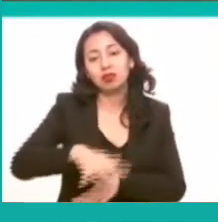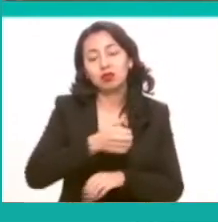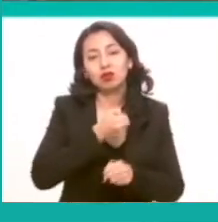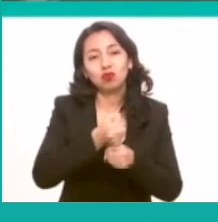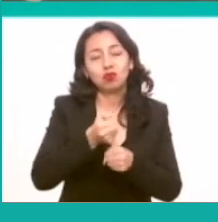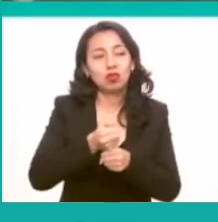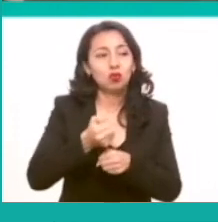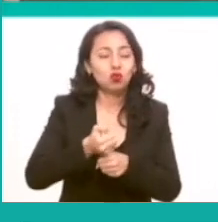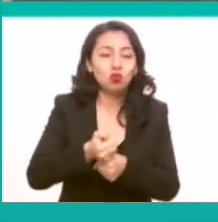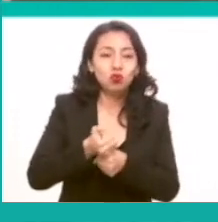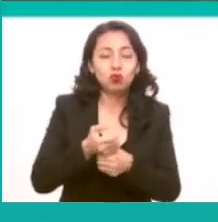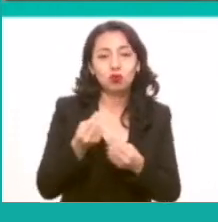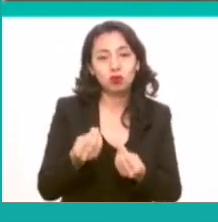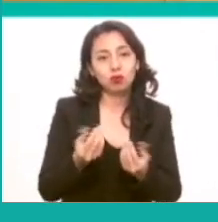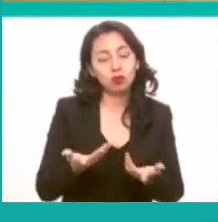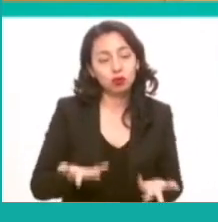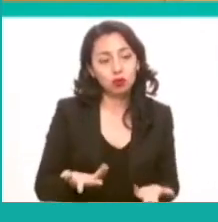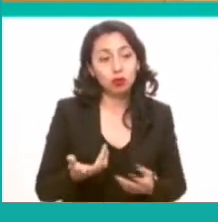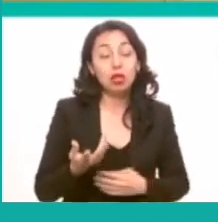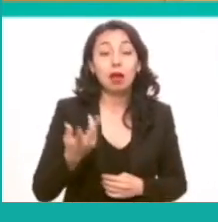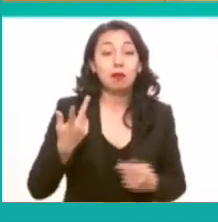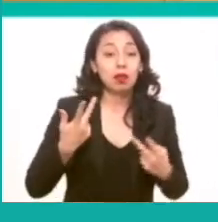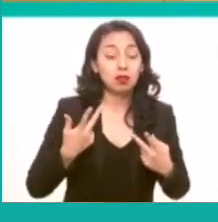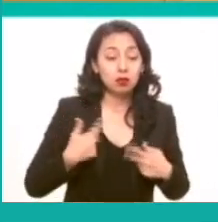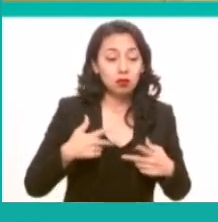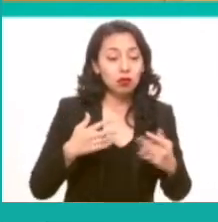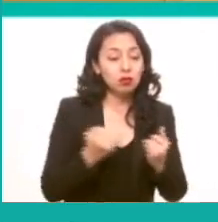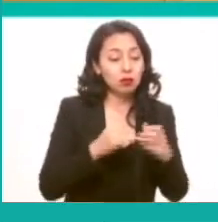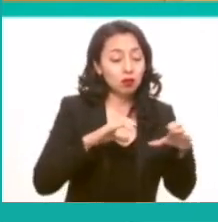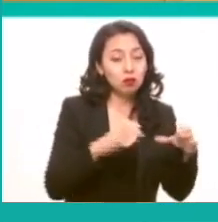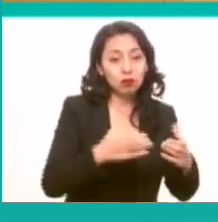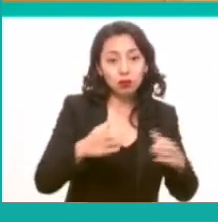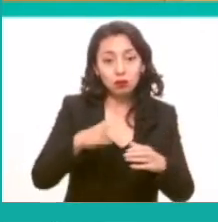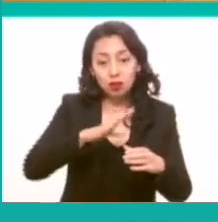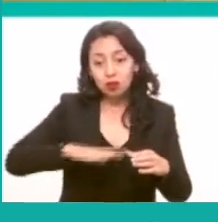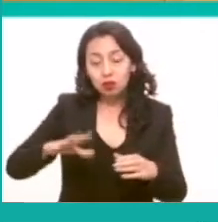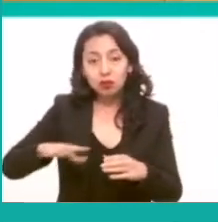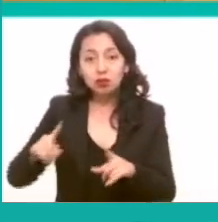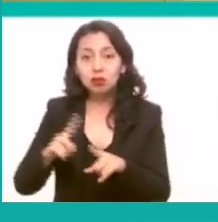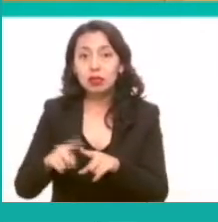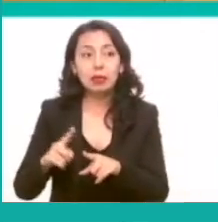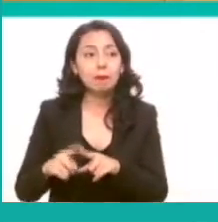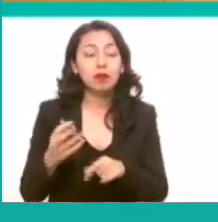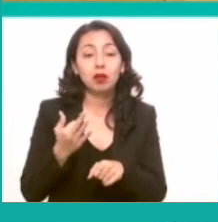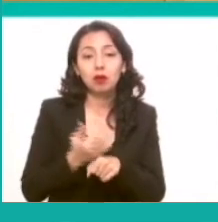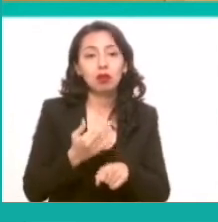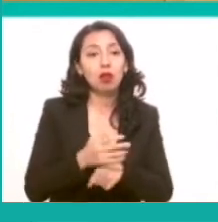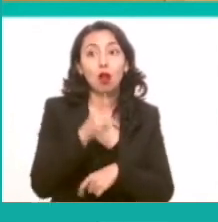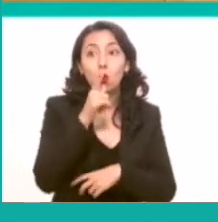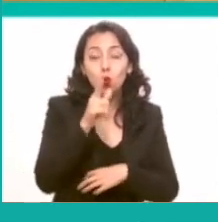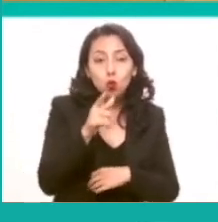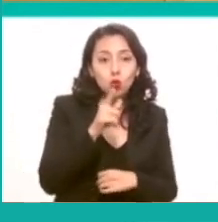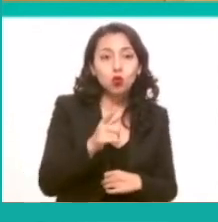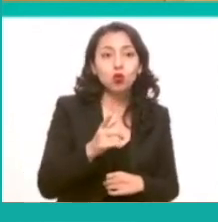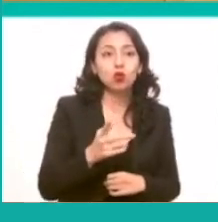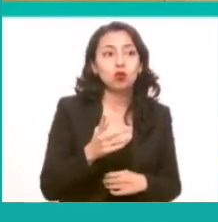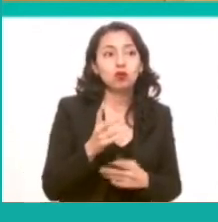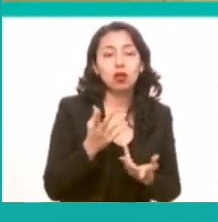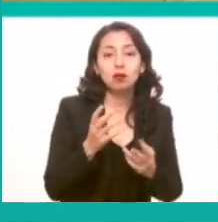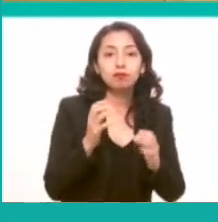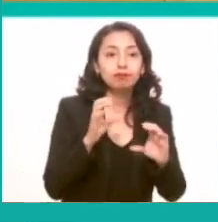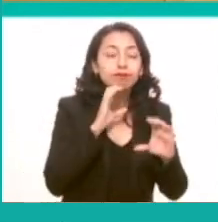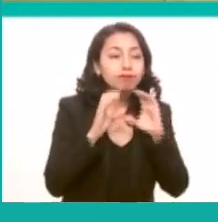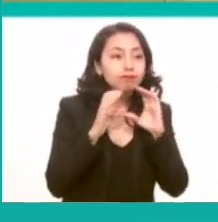en ese sentido Bueno pues Lamentablemente hay muchas comunidades que se mantienen sin servicio sin luz y sin